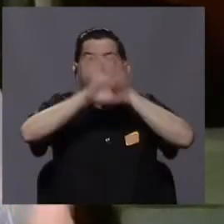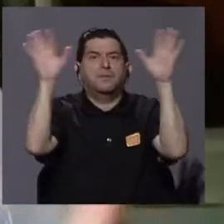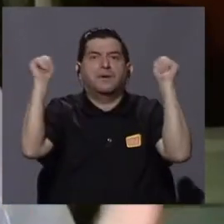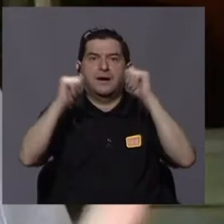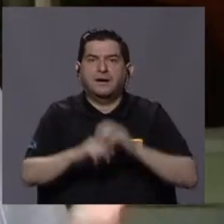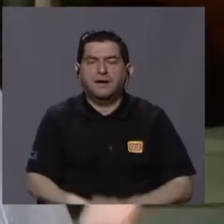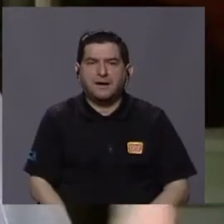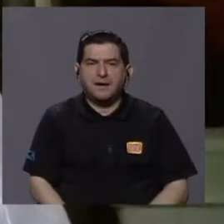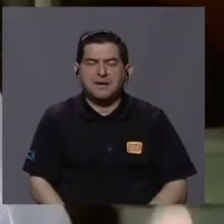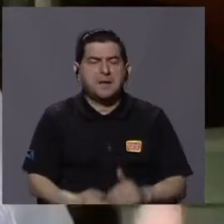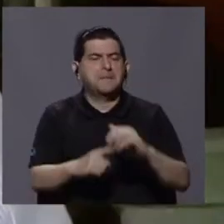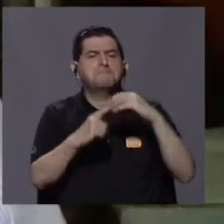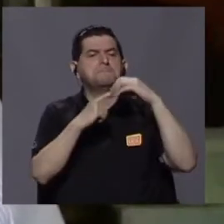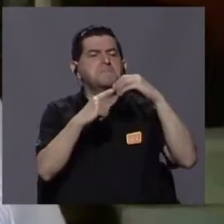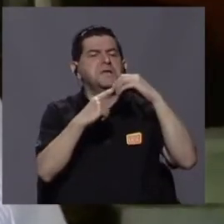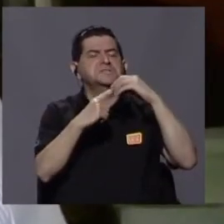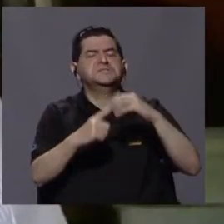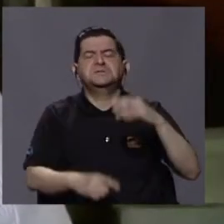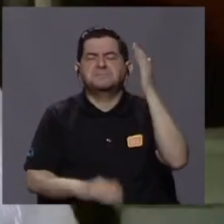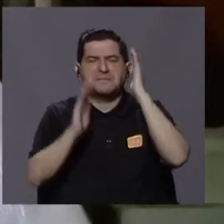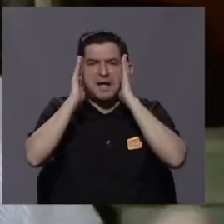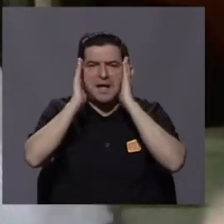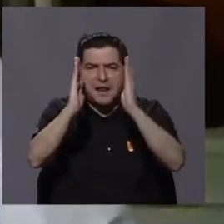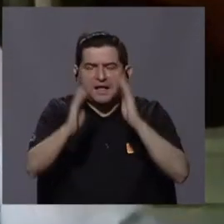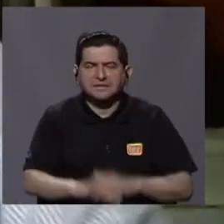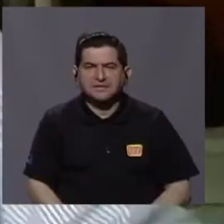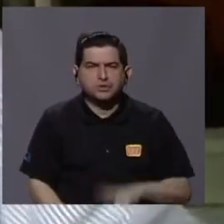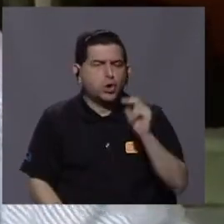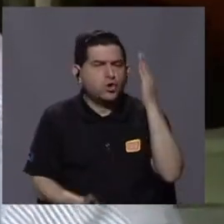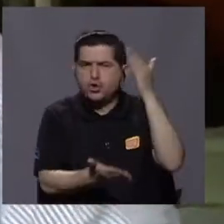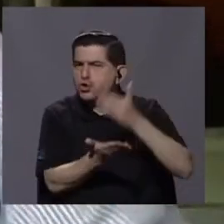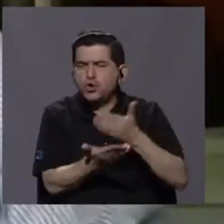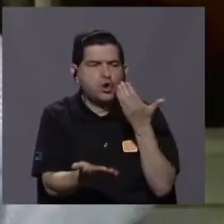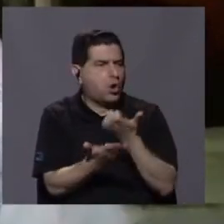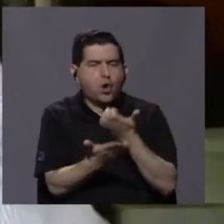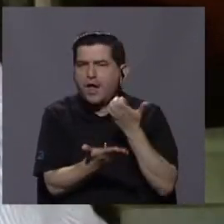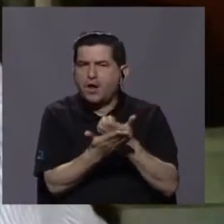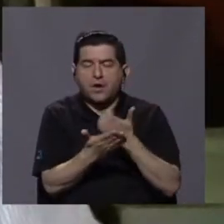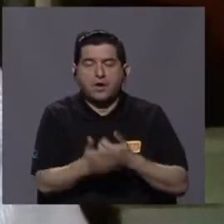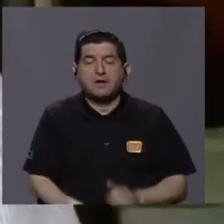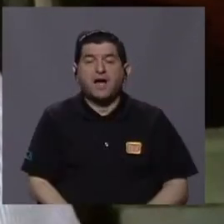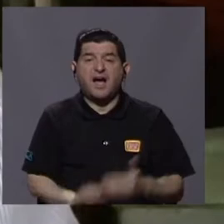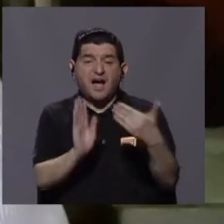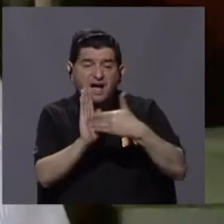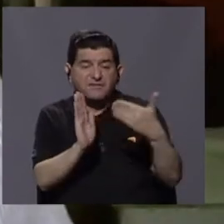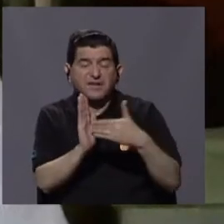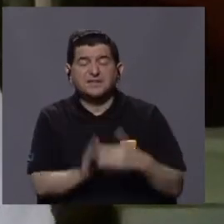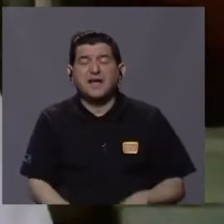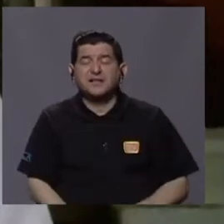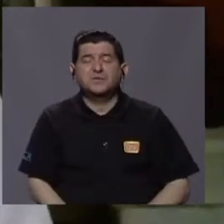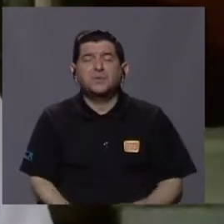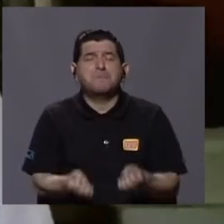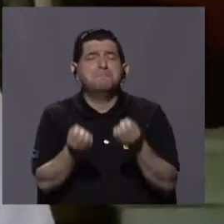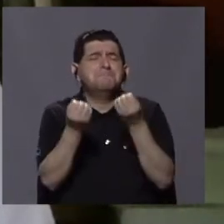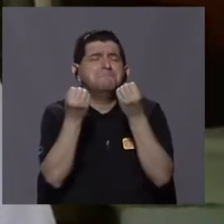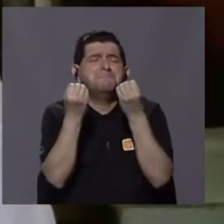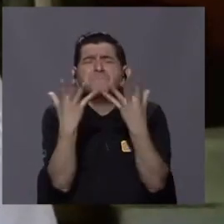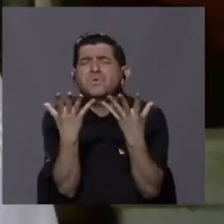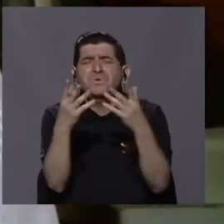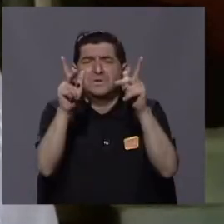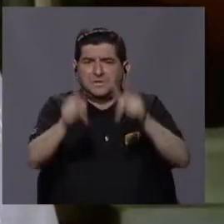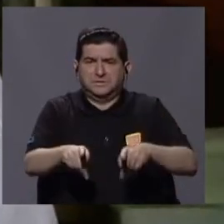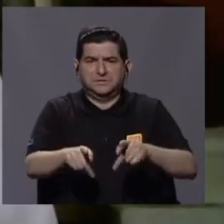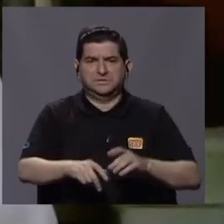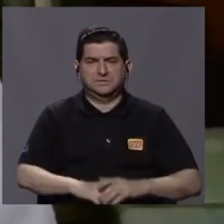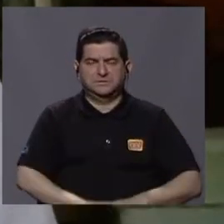la prioridad del señor o porción haro de no detener la economía a costo de cientos de miles de vidas y